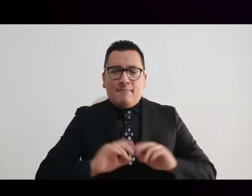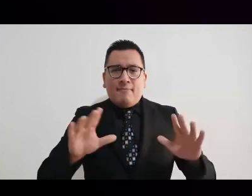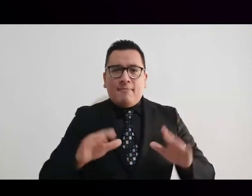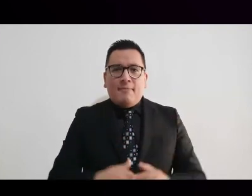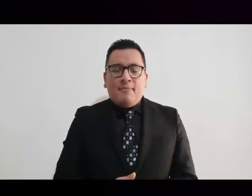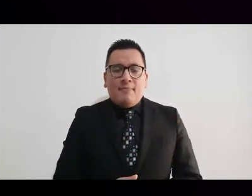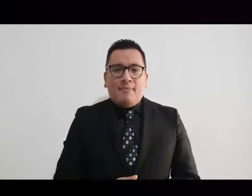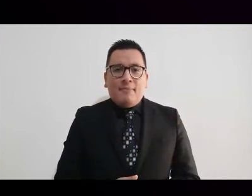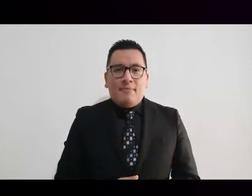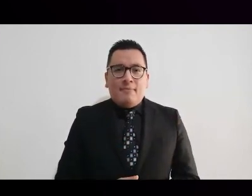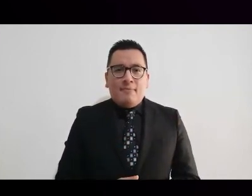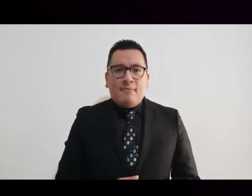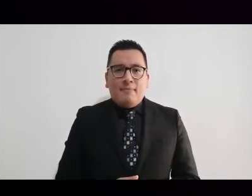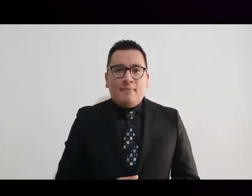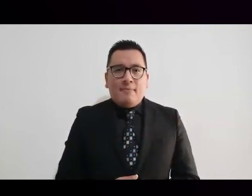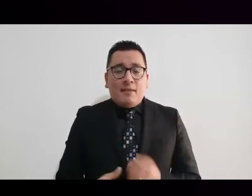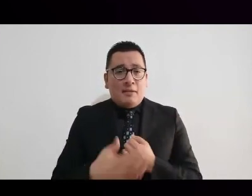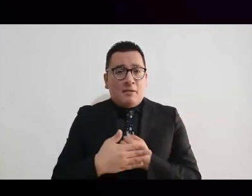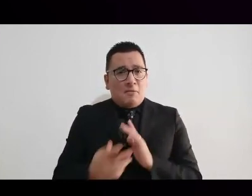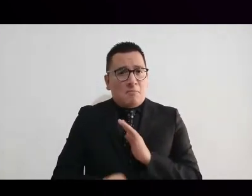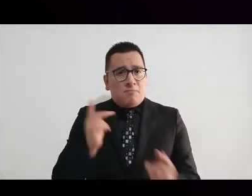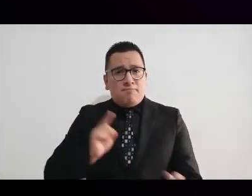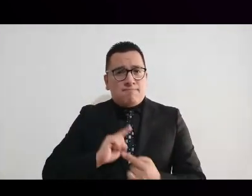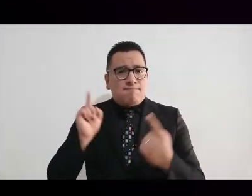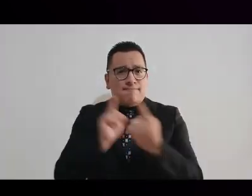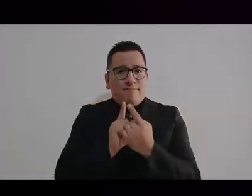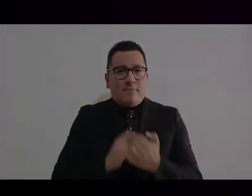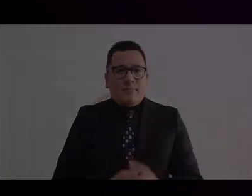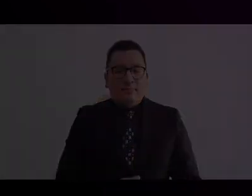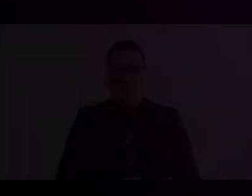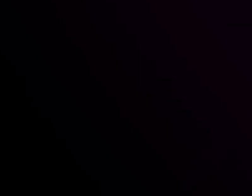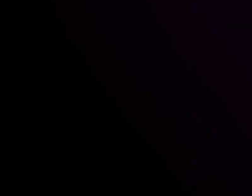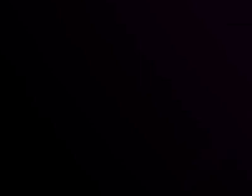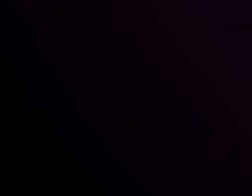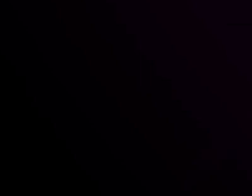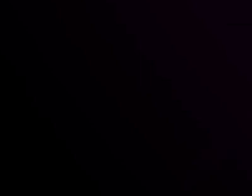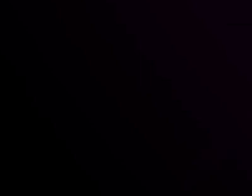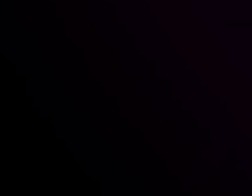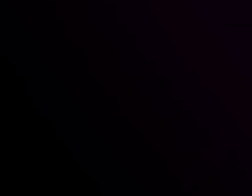por el Instituto Electoral de Coahuila. Nos escuchamos en nuestra próxima emisión.